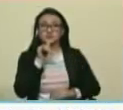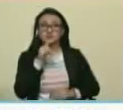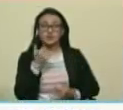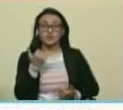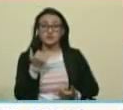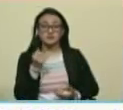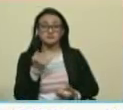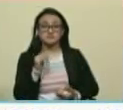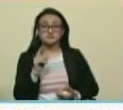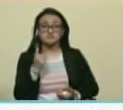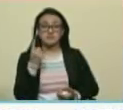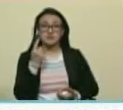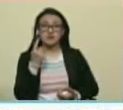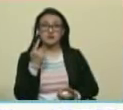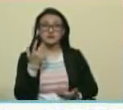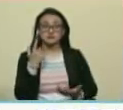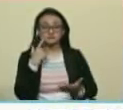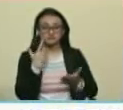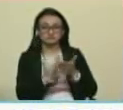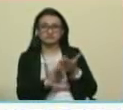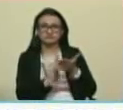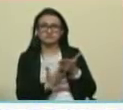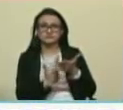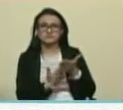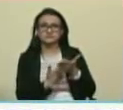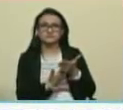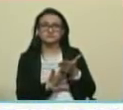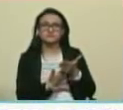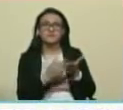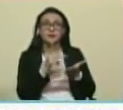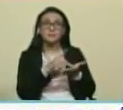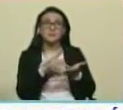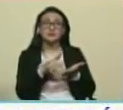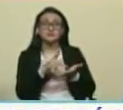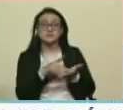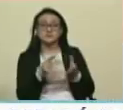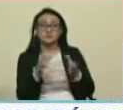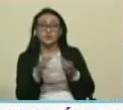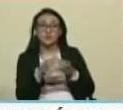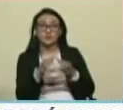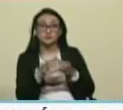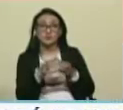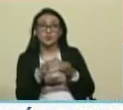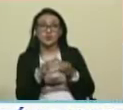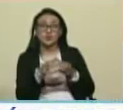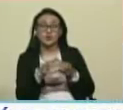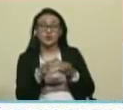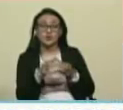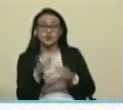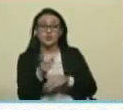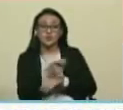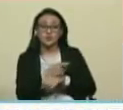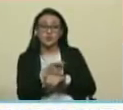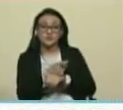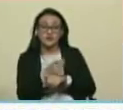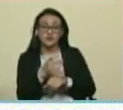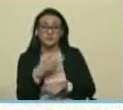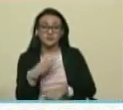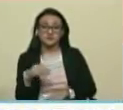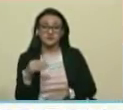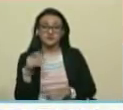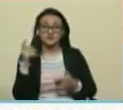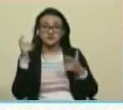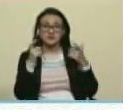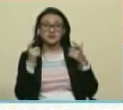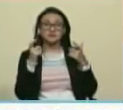inéditos, que certifican la participación determinante del gobierno bolivariano, del gobierno del presidente Hugo